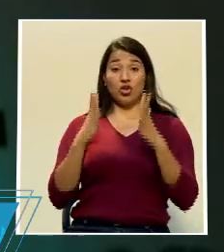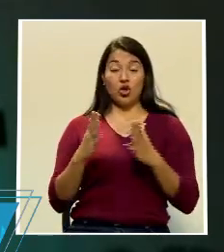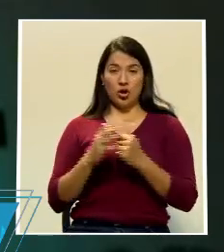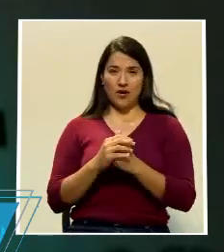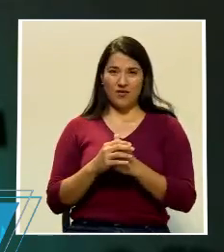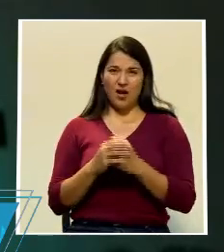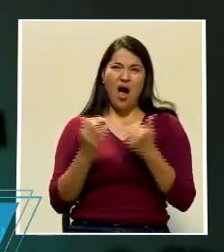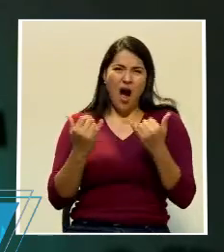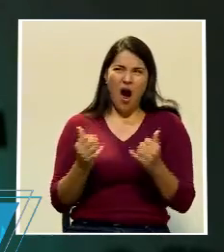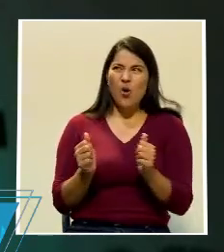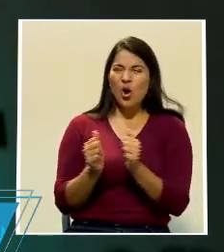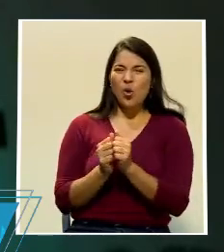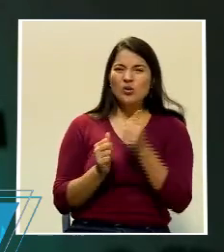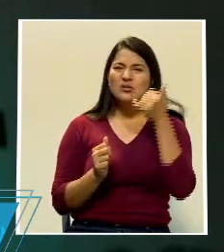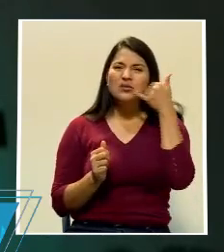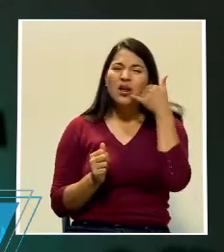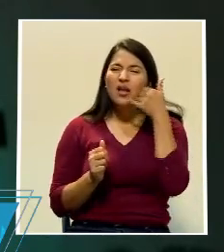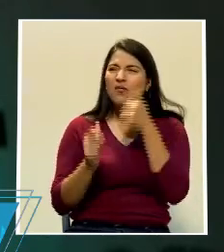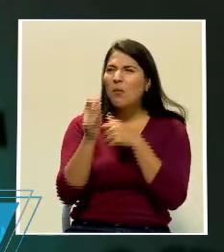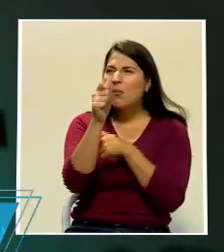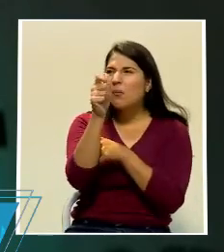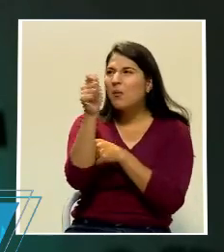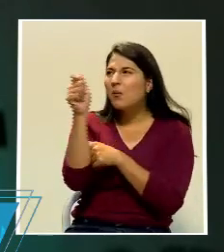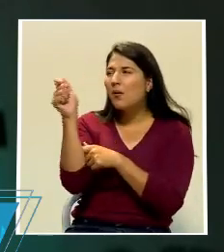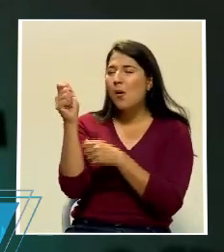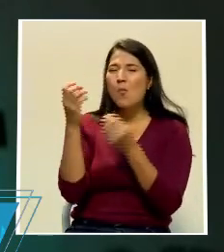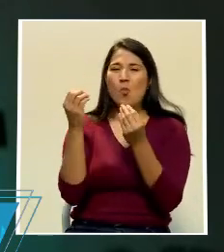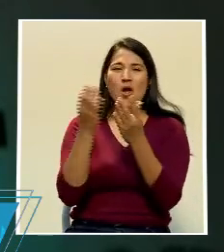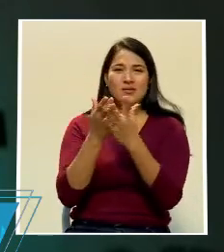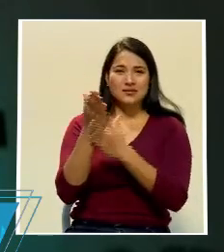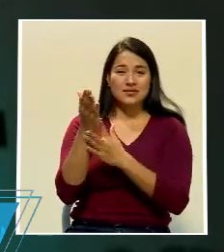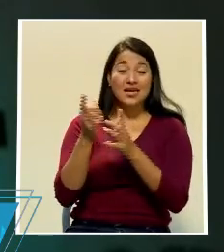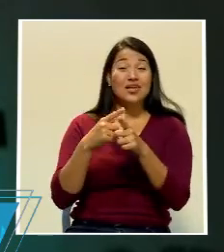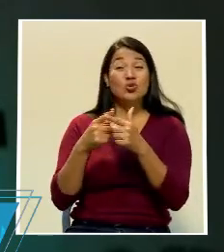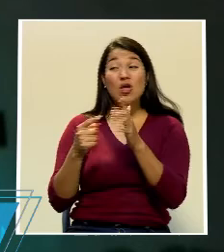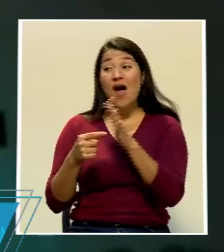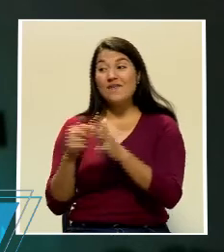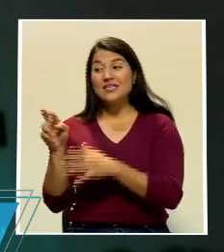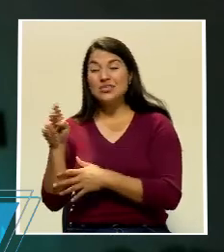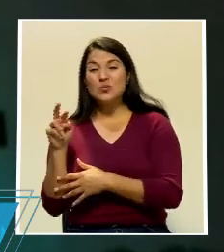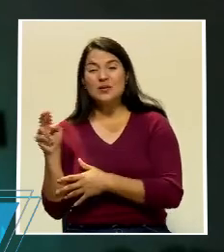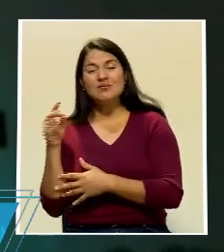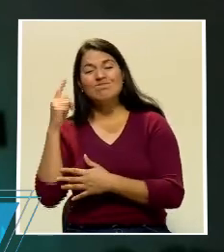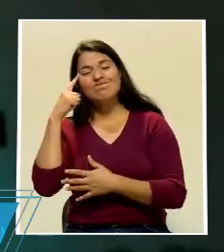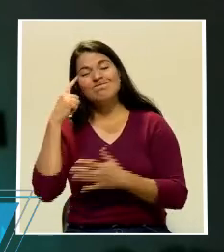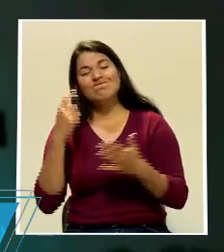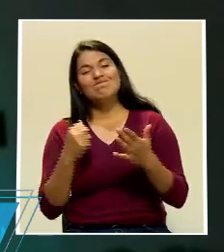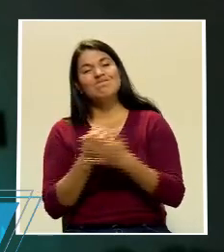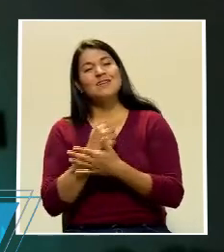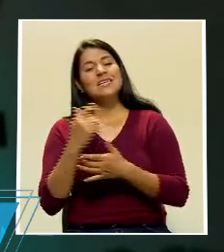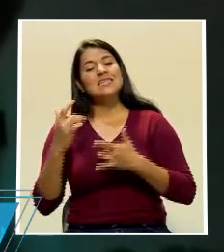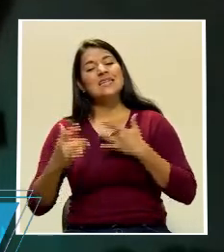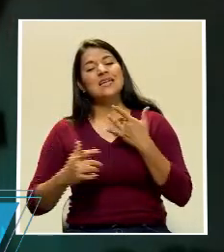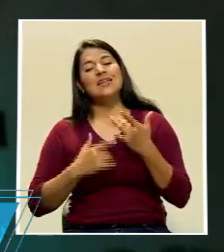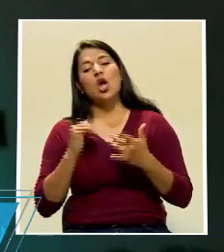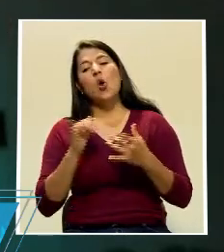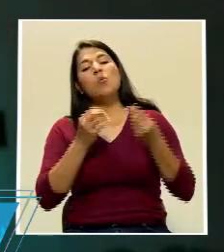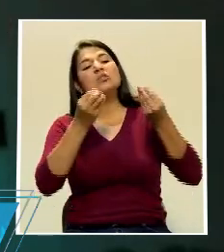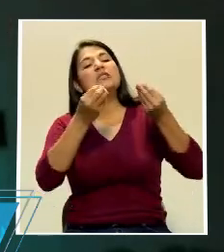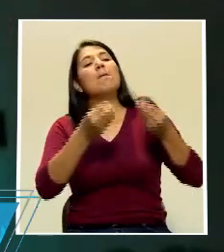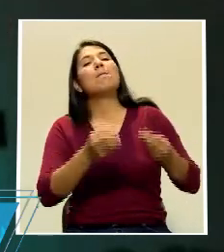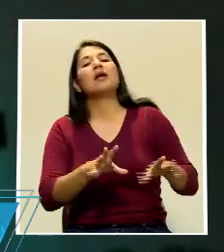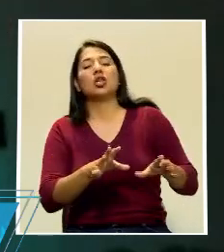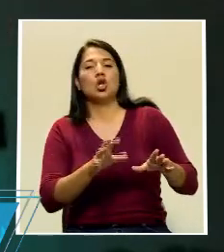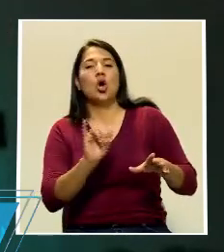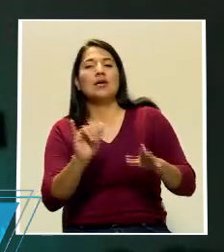que hay mucha accesibilidad, entonces hay este sentimiento entre los colegas a veces de que se perdió como ese ser especial